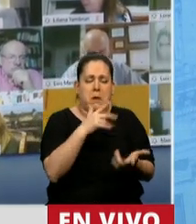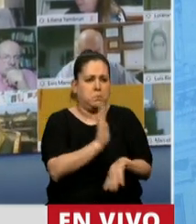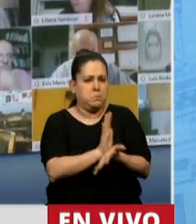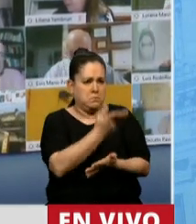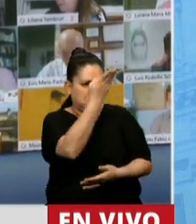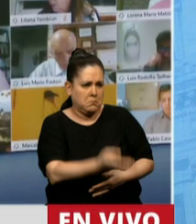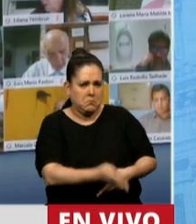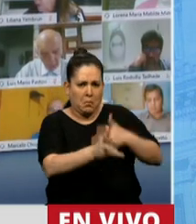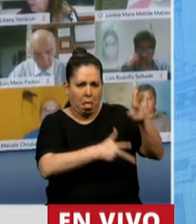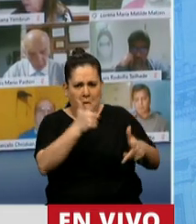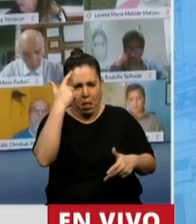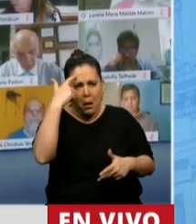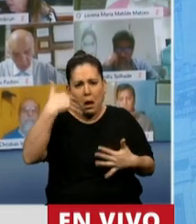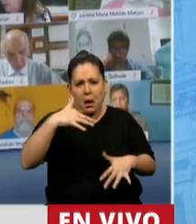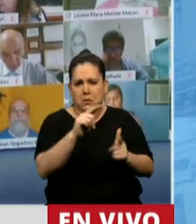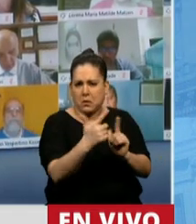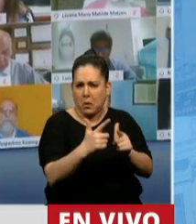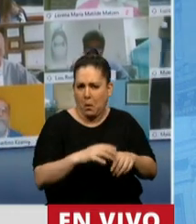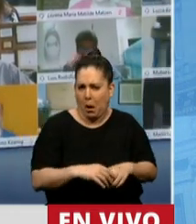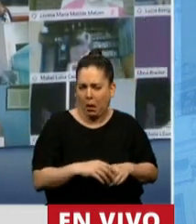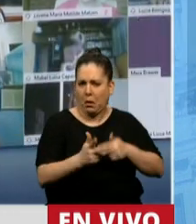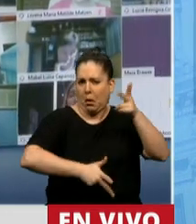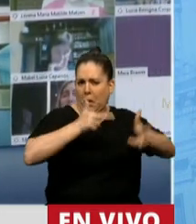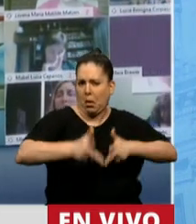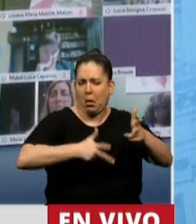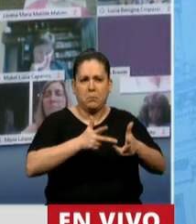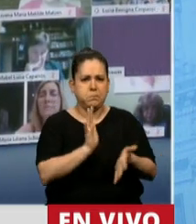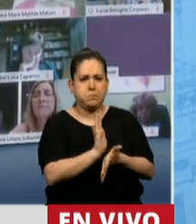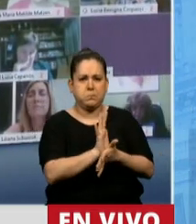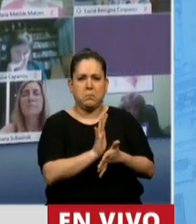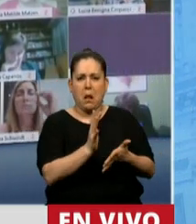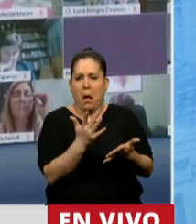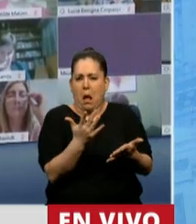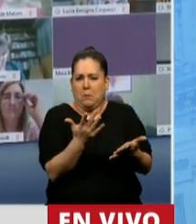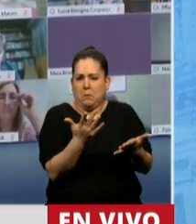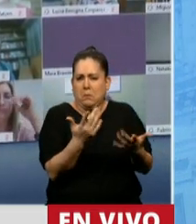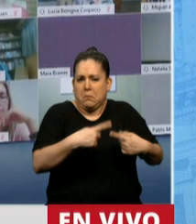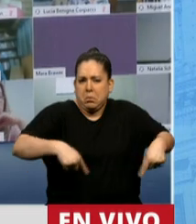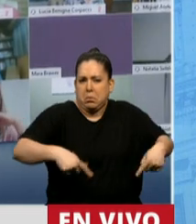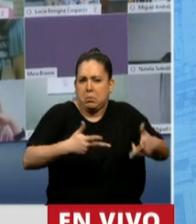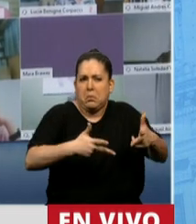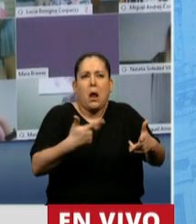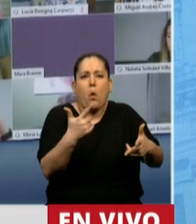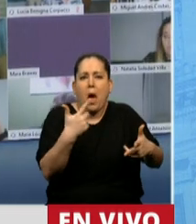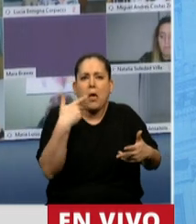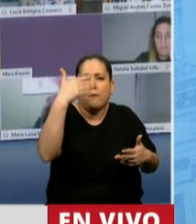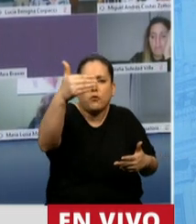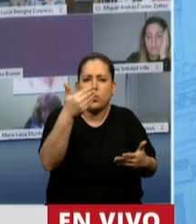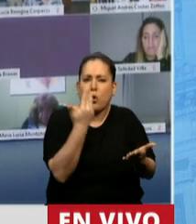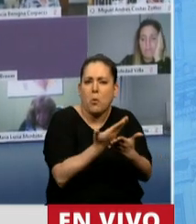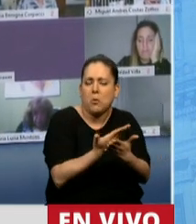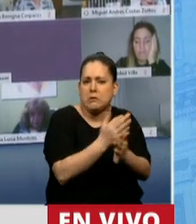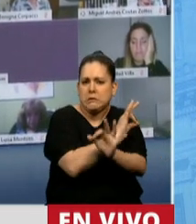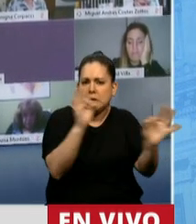con una chatura intelectual con una forma de expresarse rudimentaria que no dijo nada hacia el futuro incluso nos